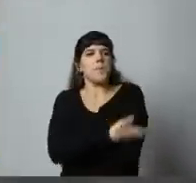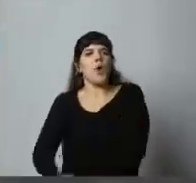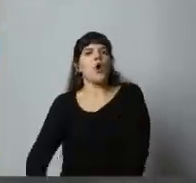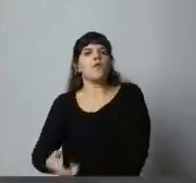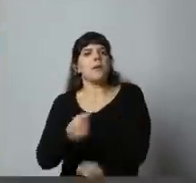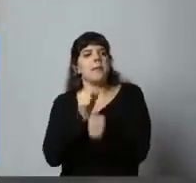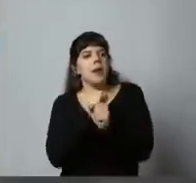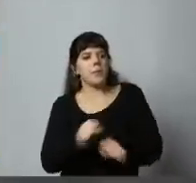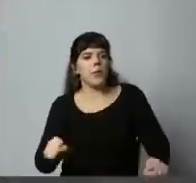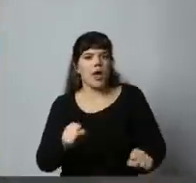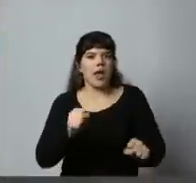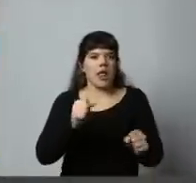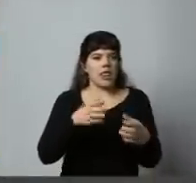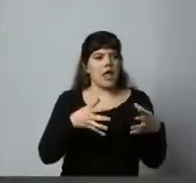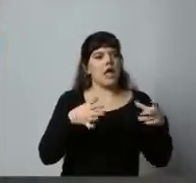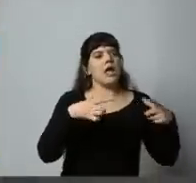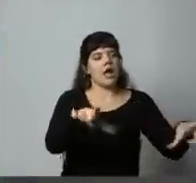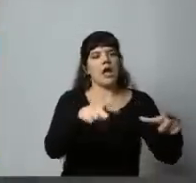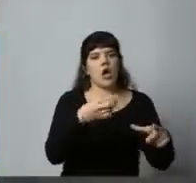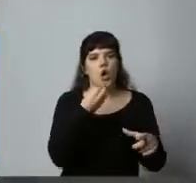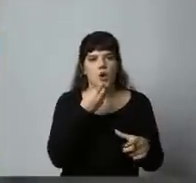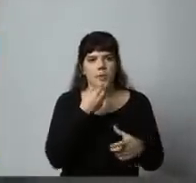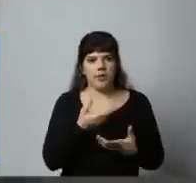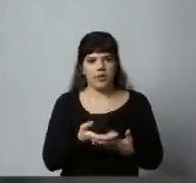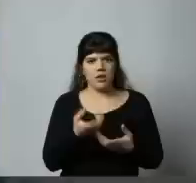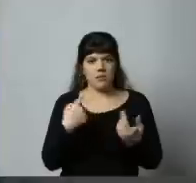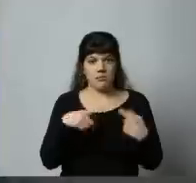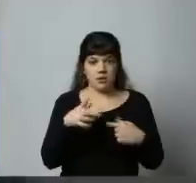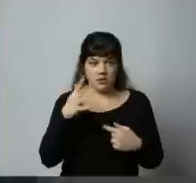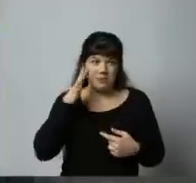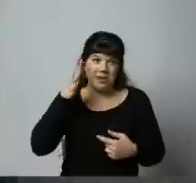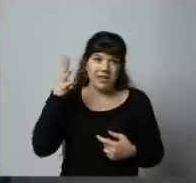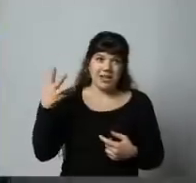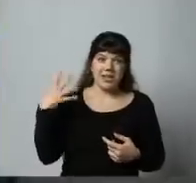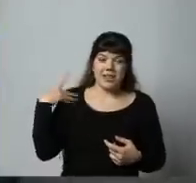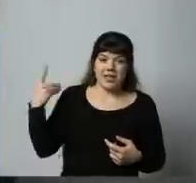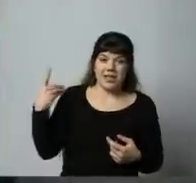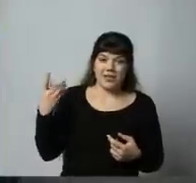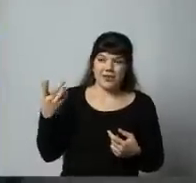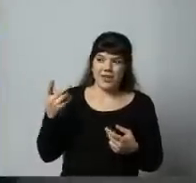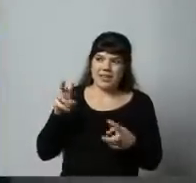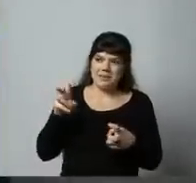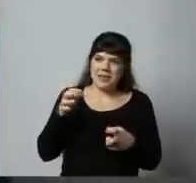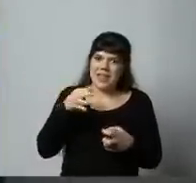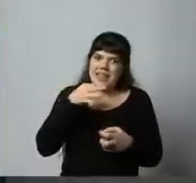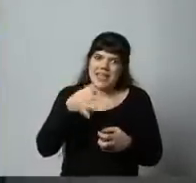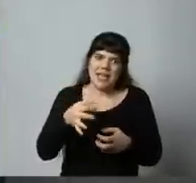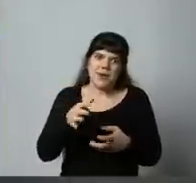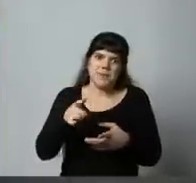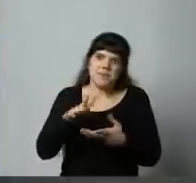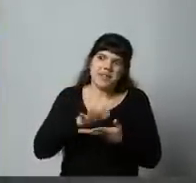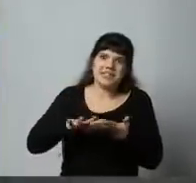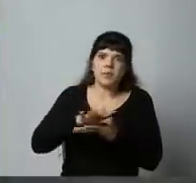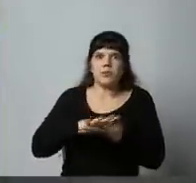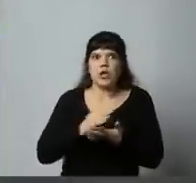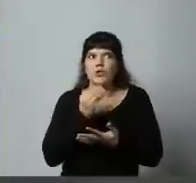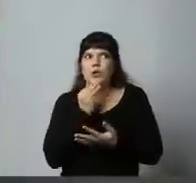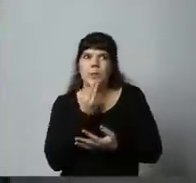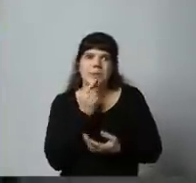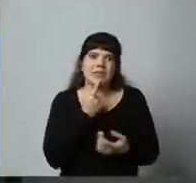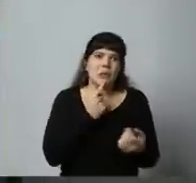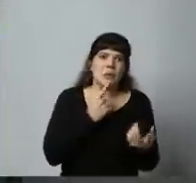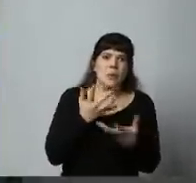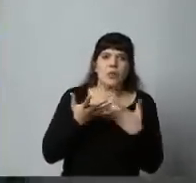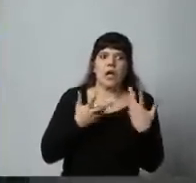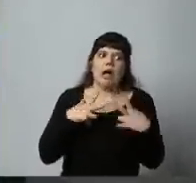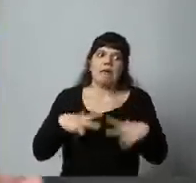de leche que seguramente fue una directora que este entorno de presión de denuncia de sospecha la llevó a tener